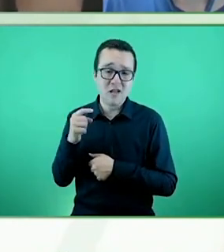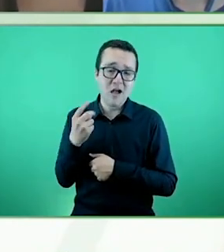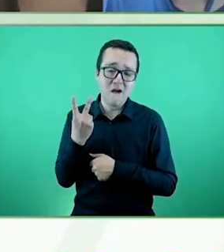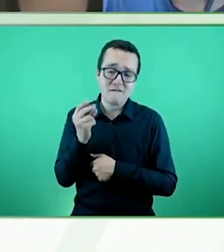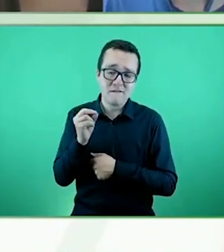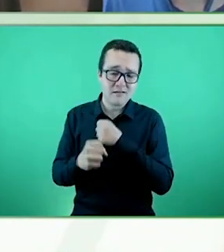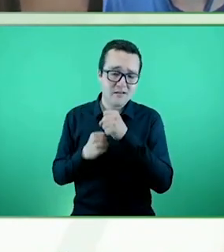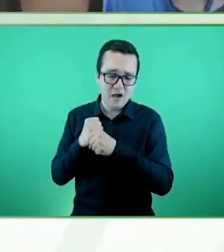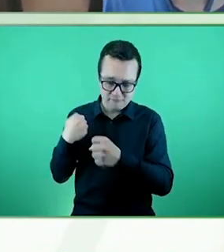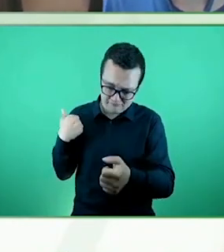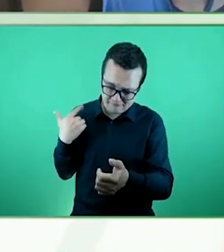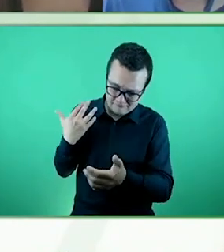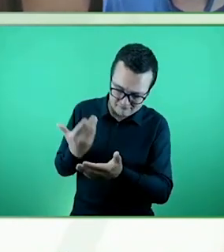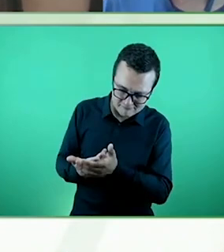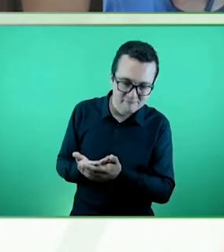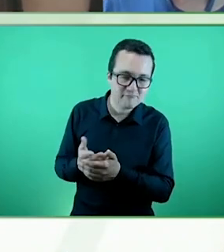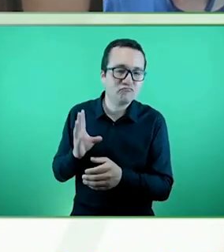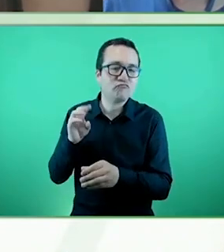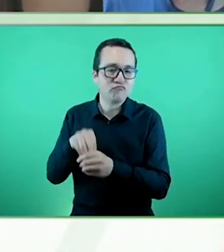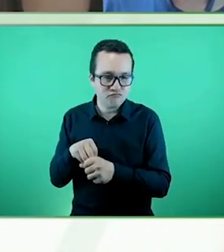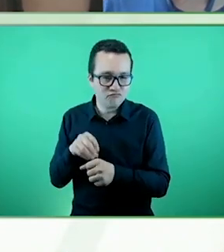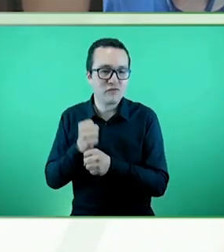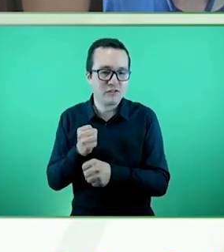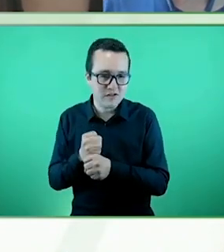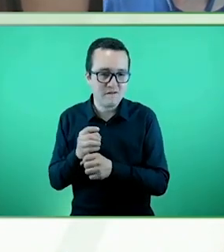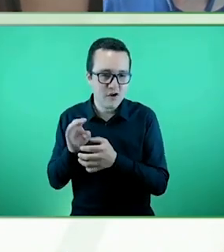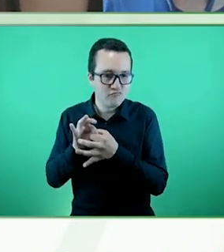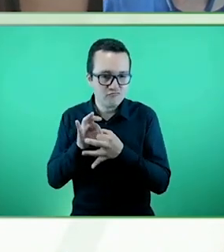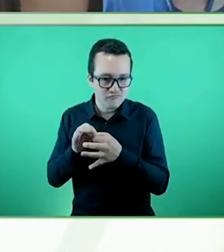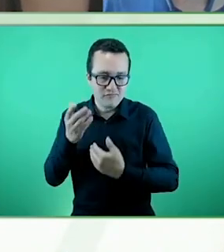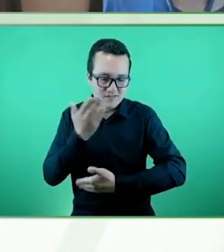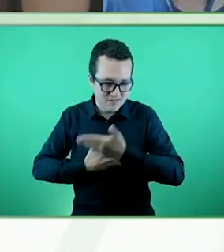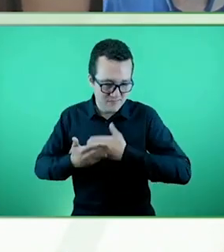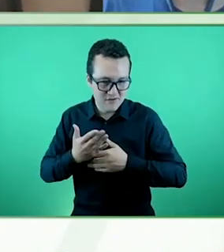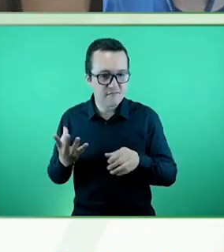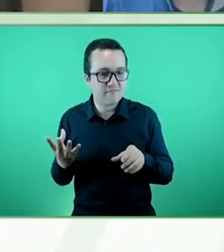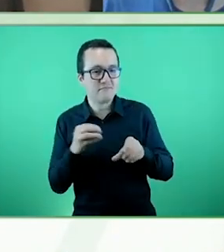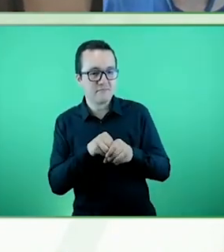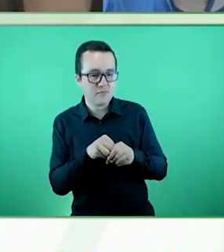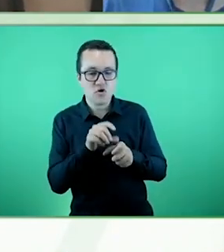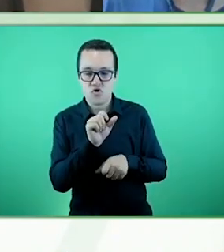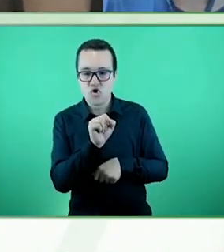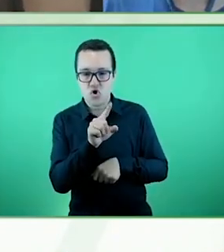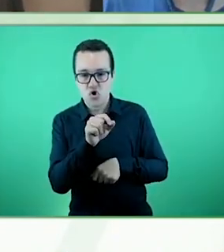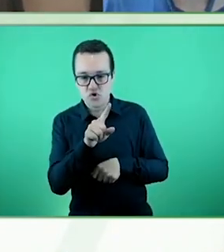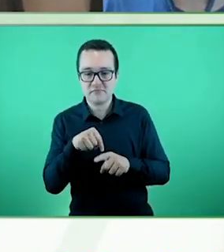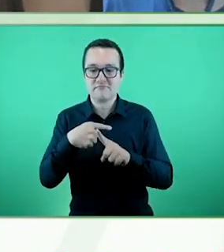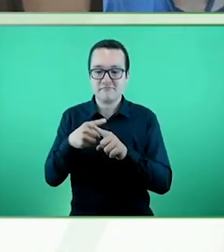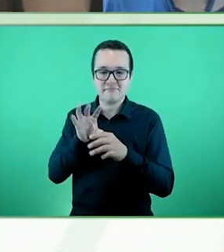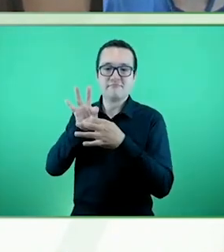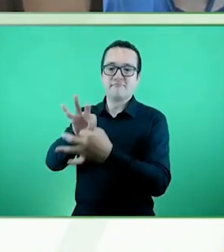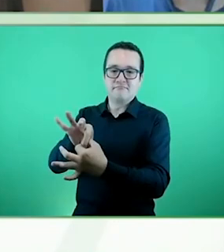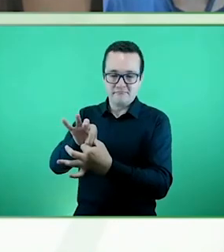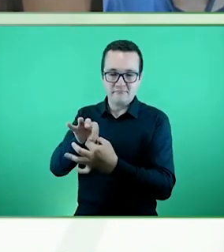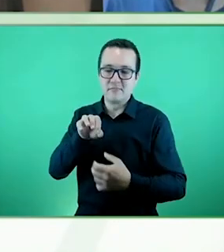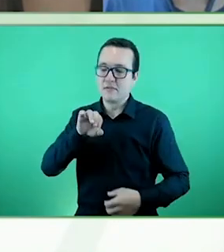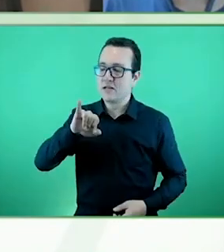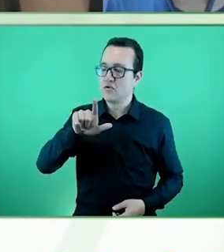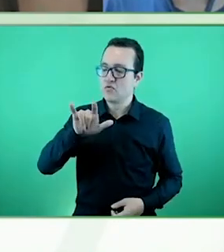a Fundación 11 y al grupo social empresarial Ilunion. Ha desarrollado